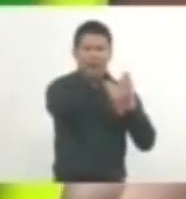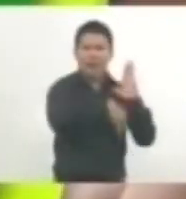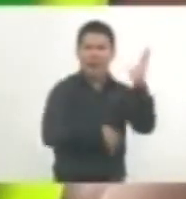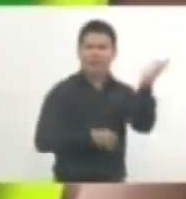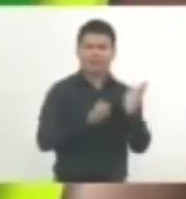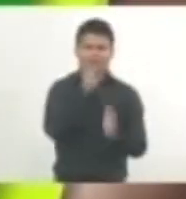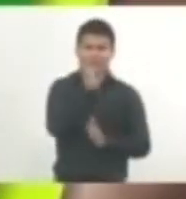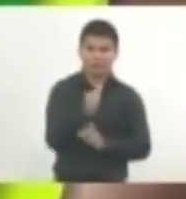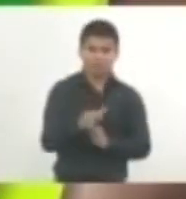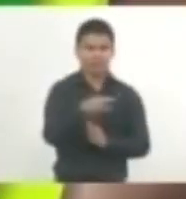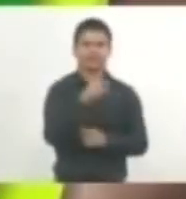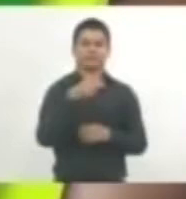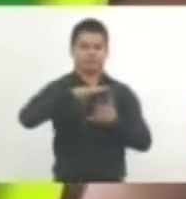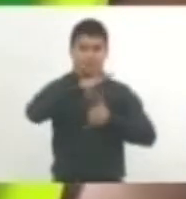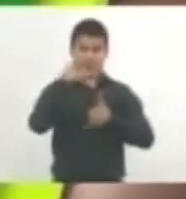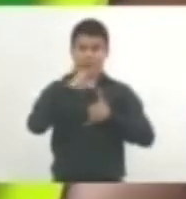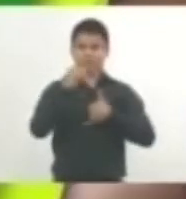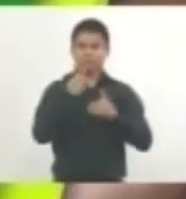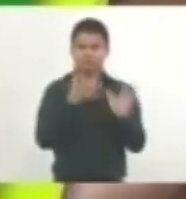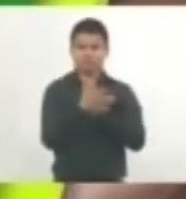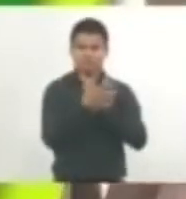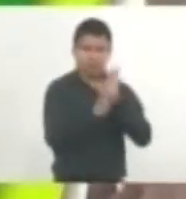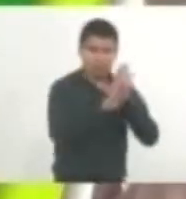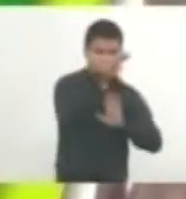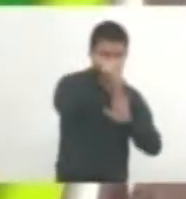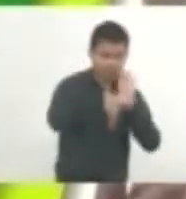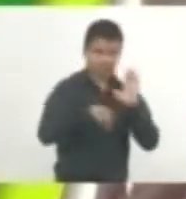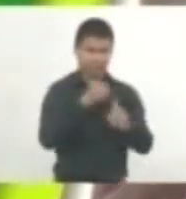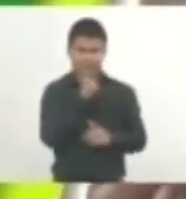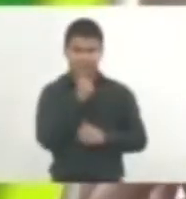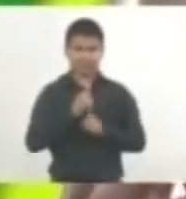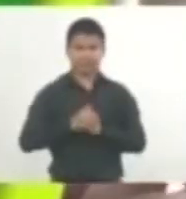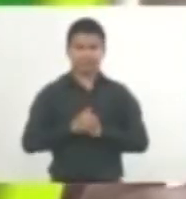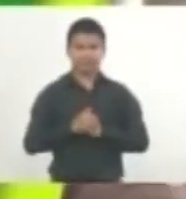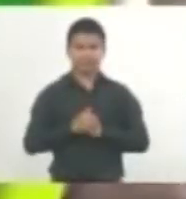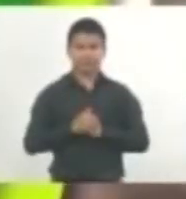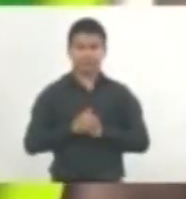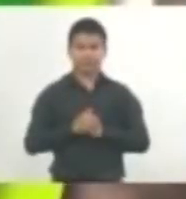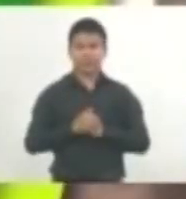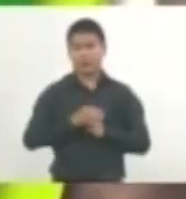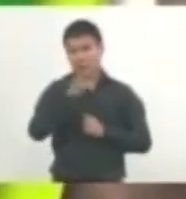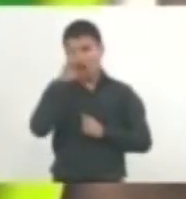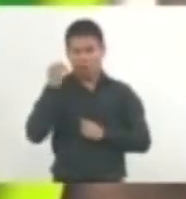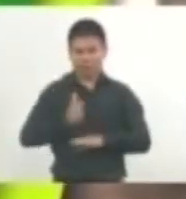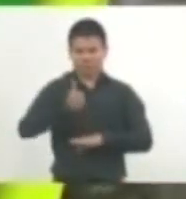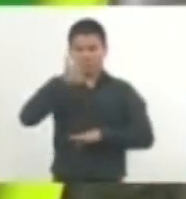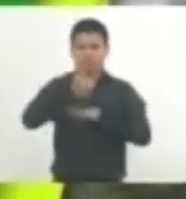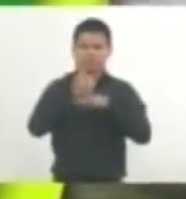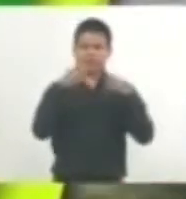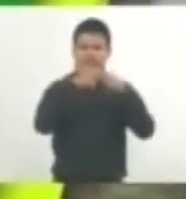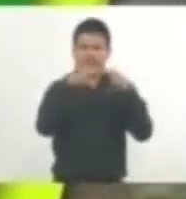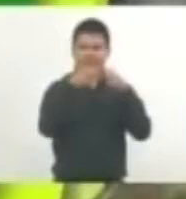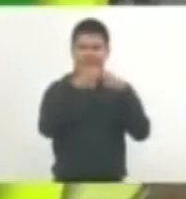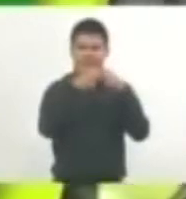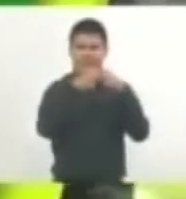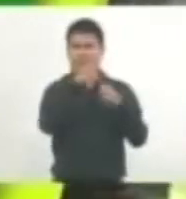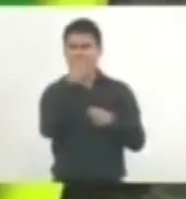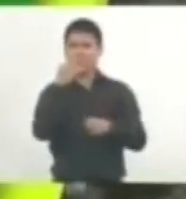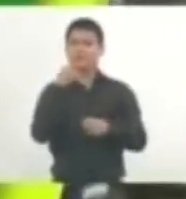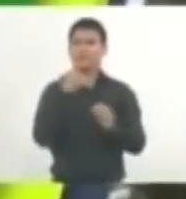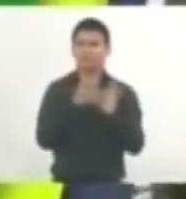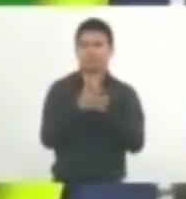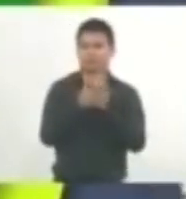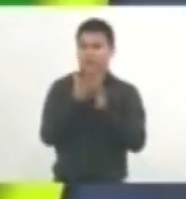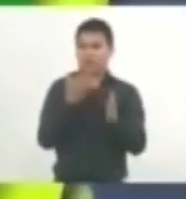costa, asegura superintendente de servicios. Gerente encargado de Electricaribe dice que no obstante inversión, no habrá variaciones